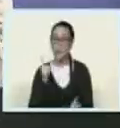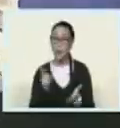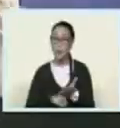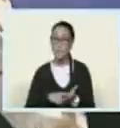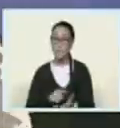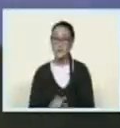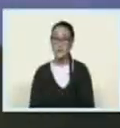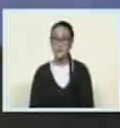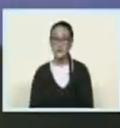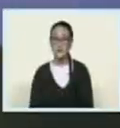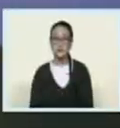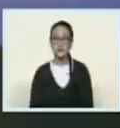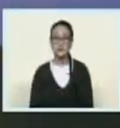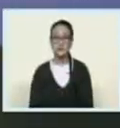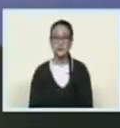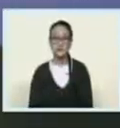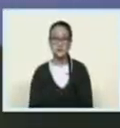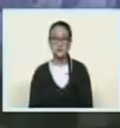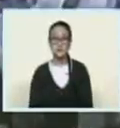¡Cúmplase!